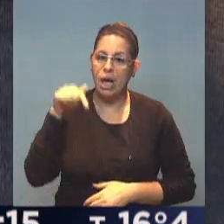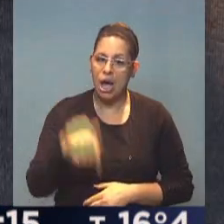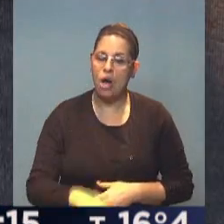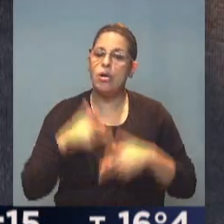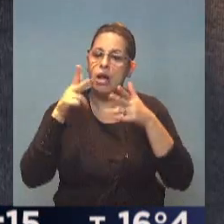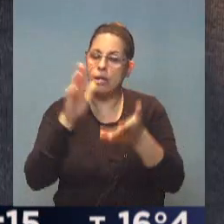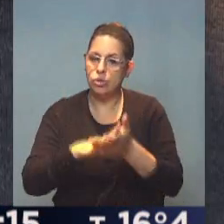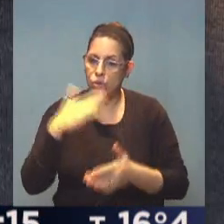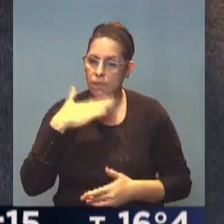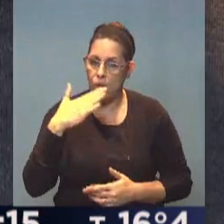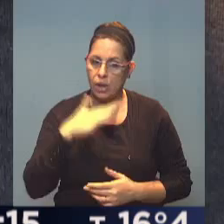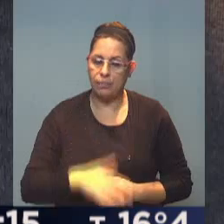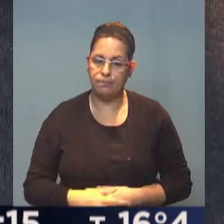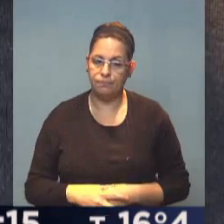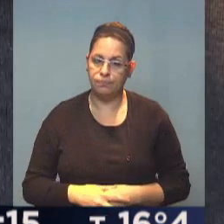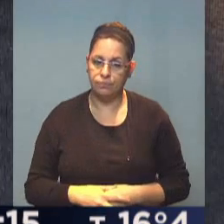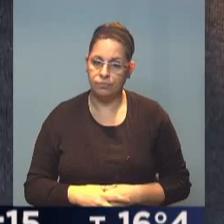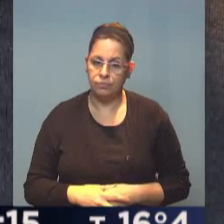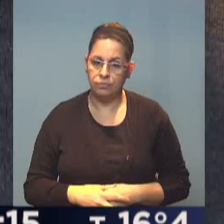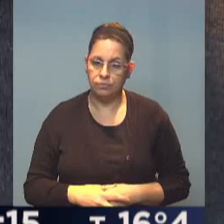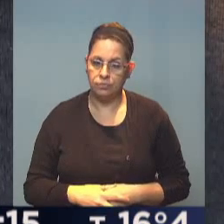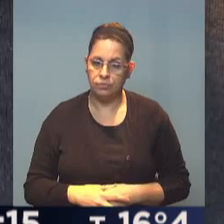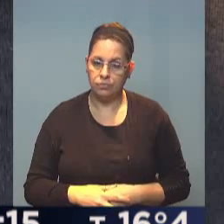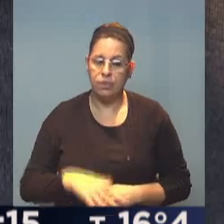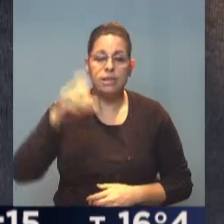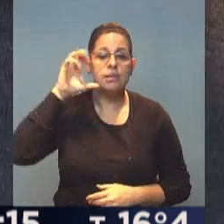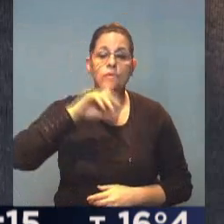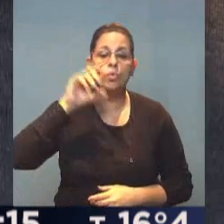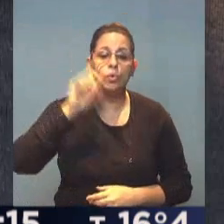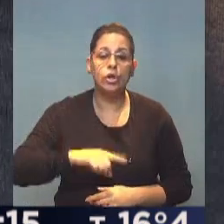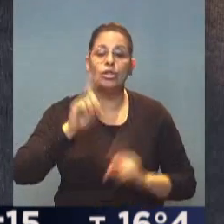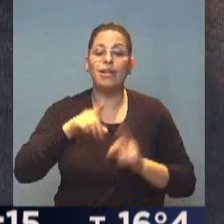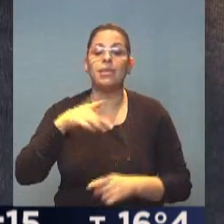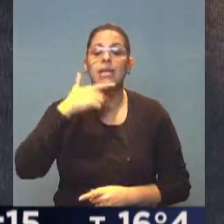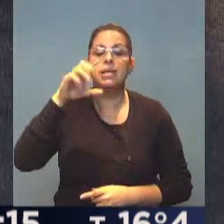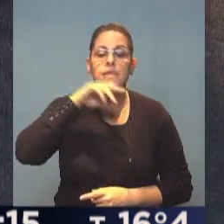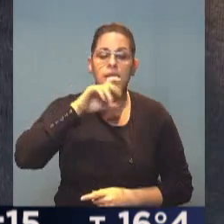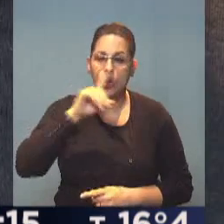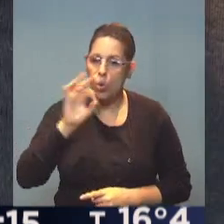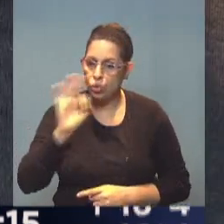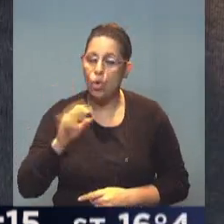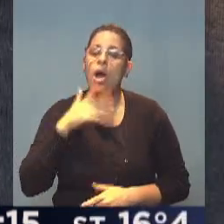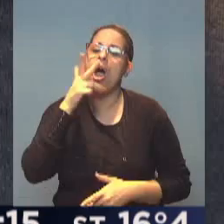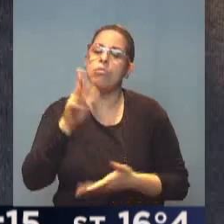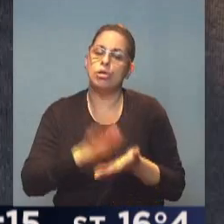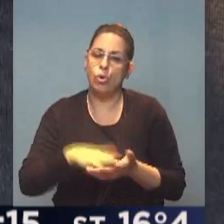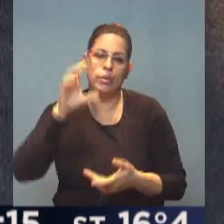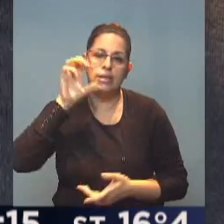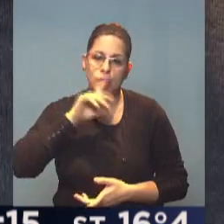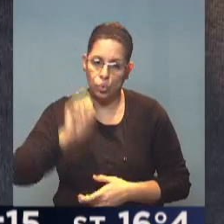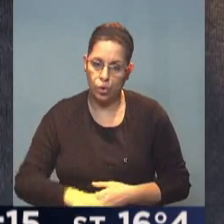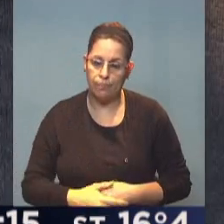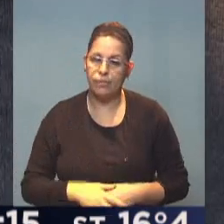con Boca Juniors y justamente con Centurión y Guillermo Barros Schelotto, que se expresó finalmente respecto de